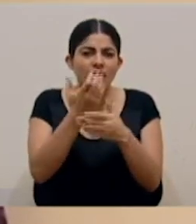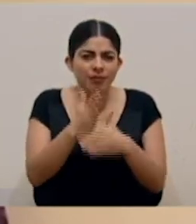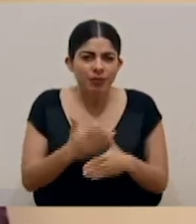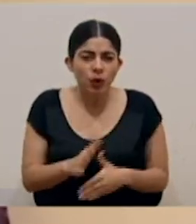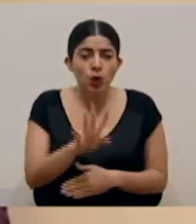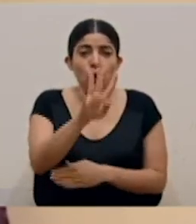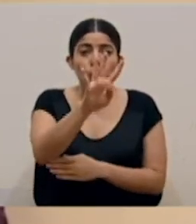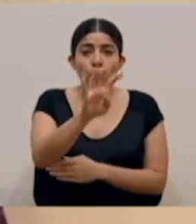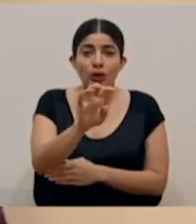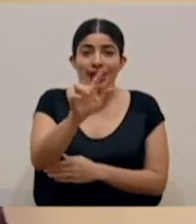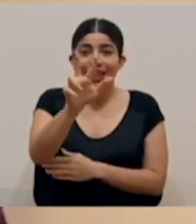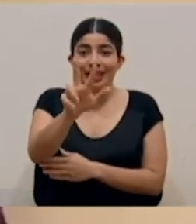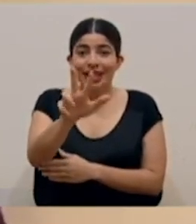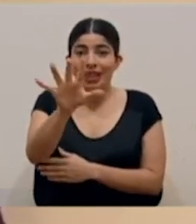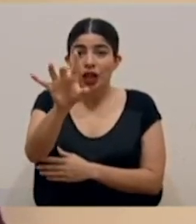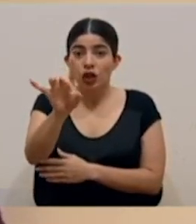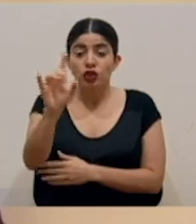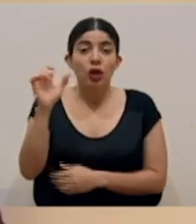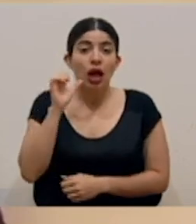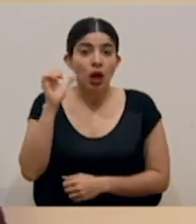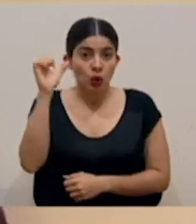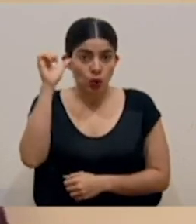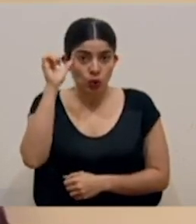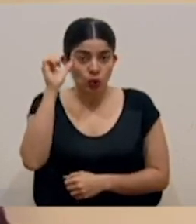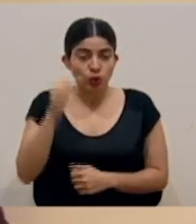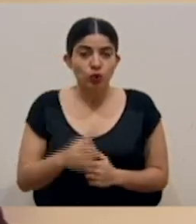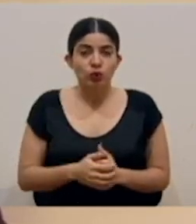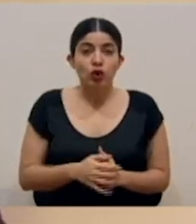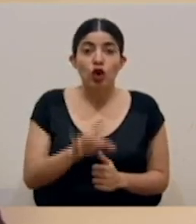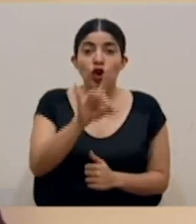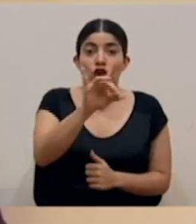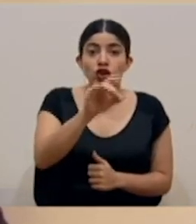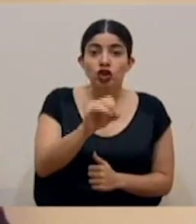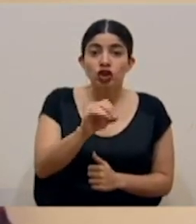son 438 adultos,